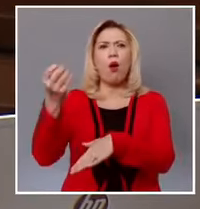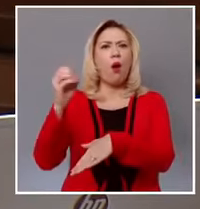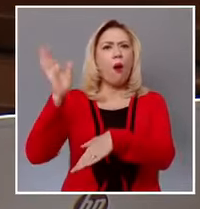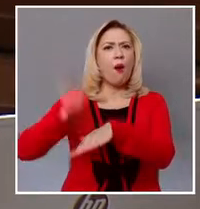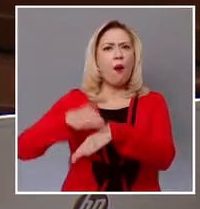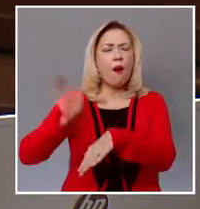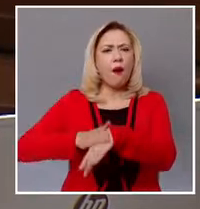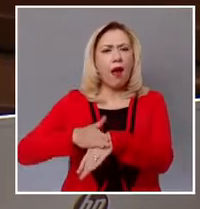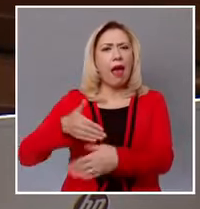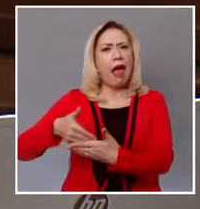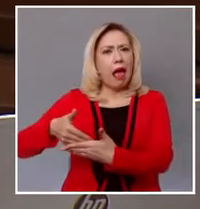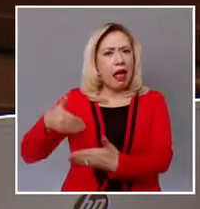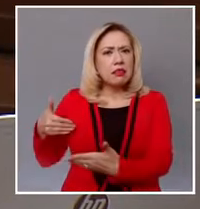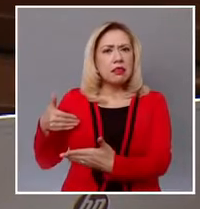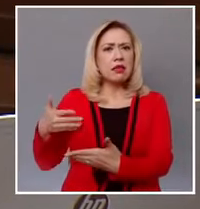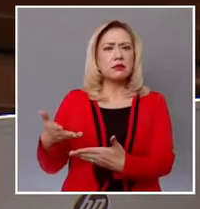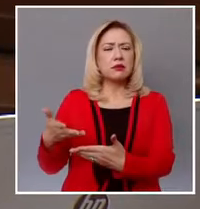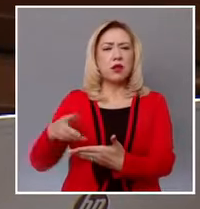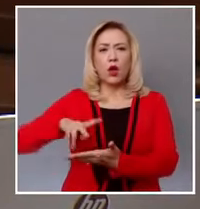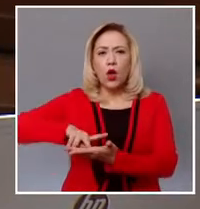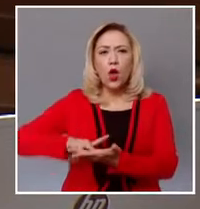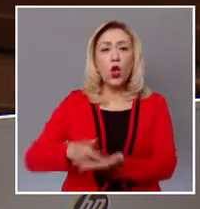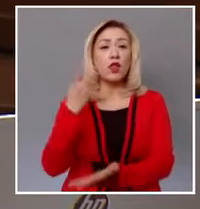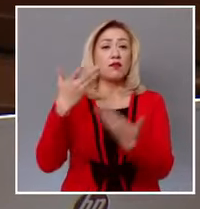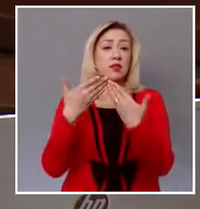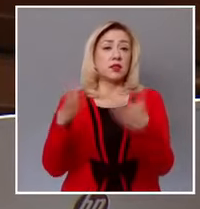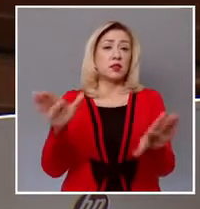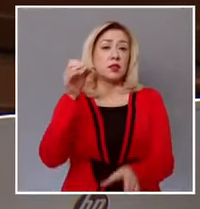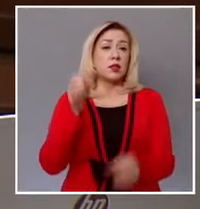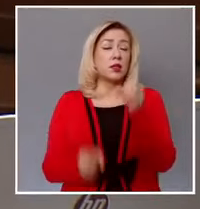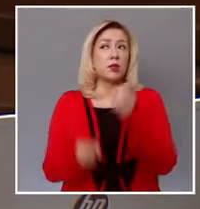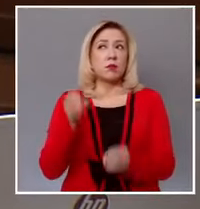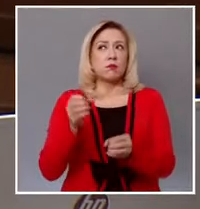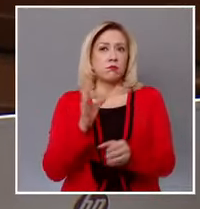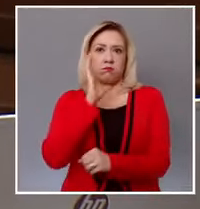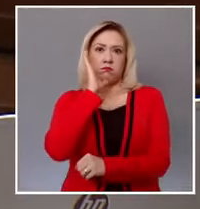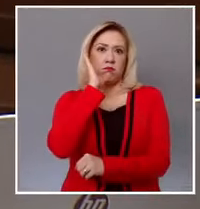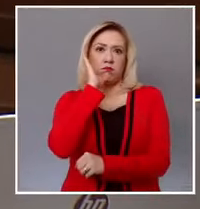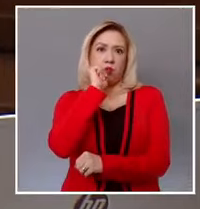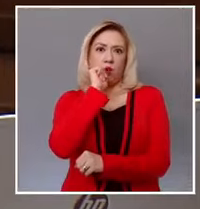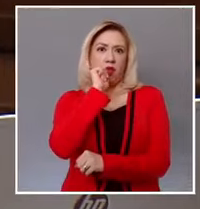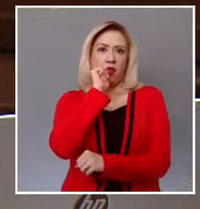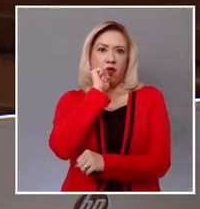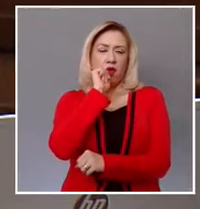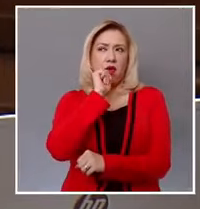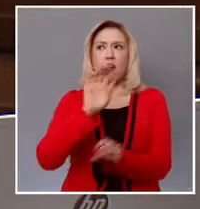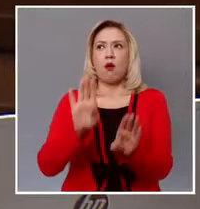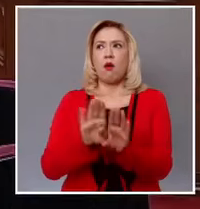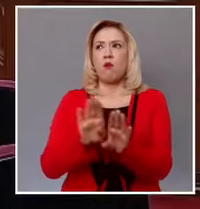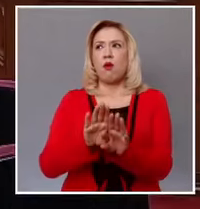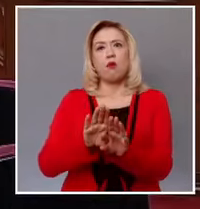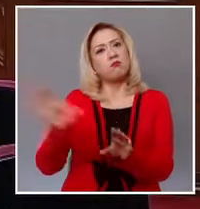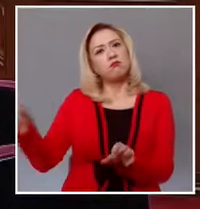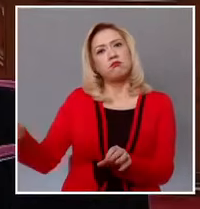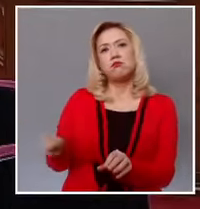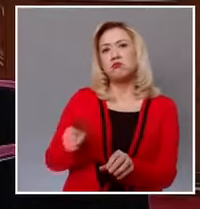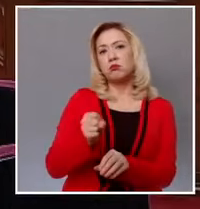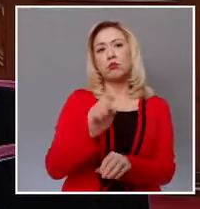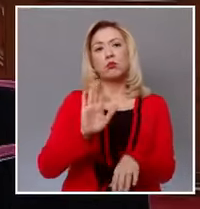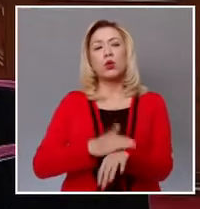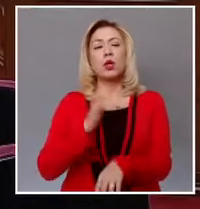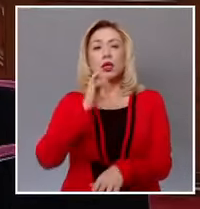la reanudación de un procedimiento no puede actualizar la figura del tercero extraño a juicio por equiparación. El jueves el